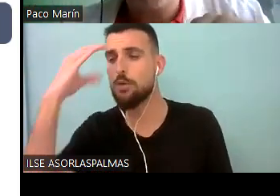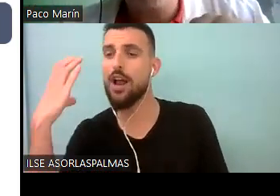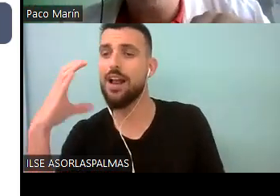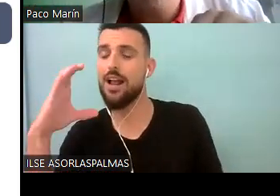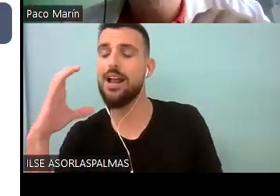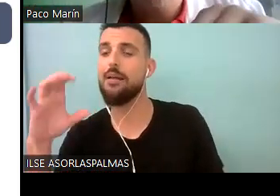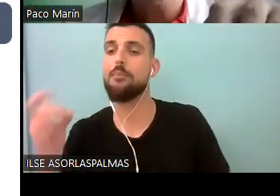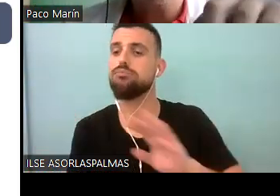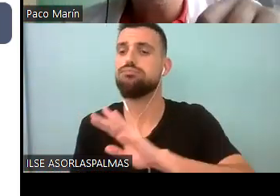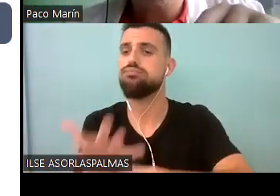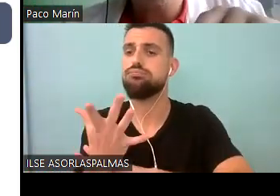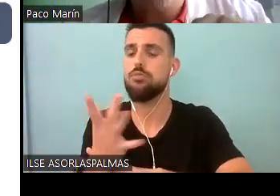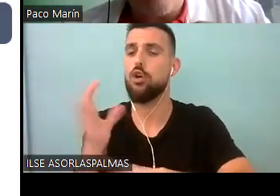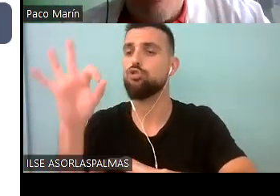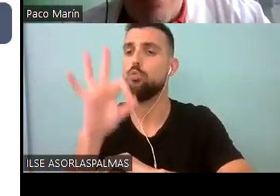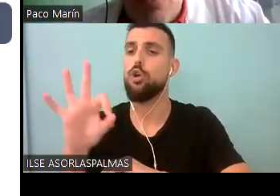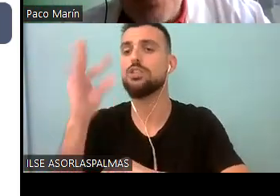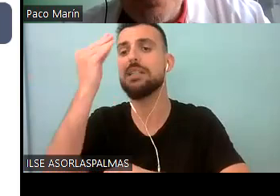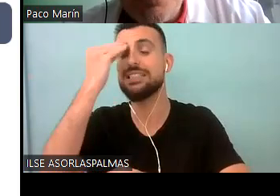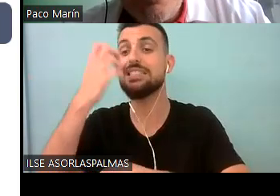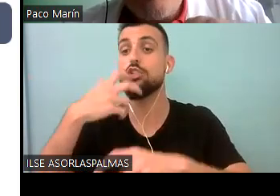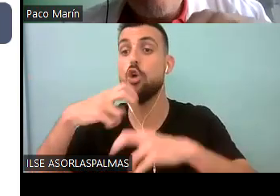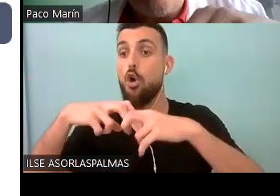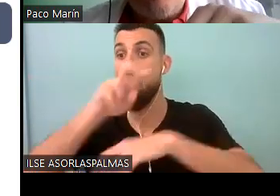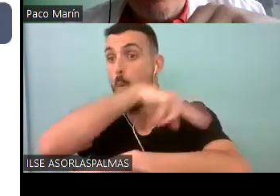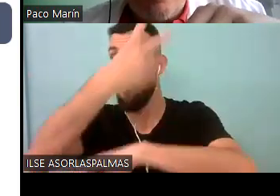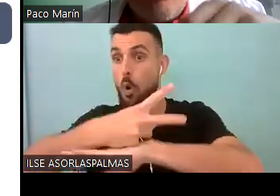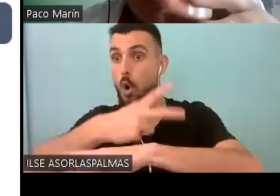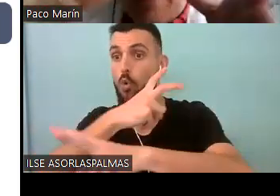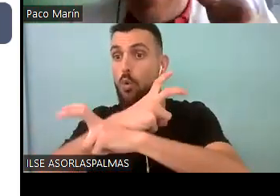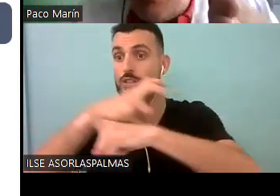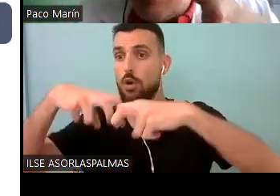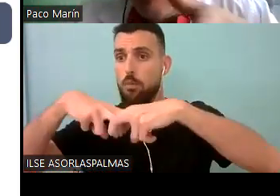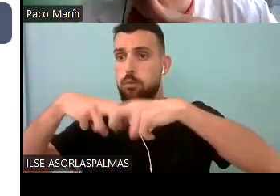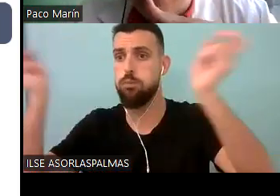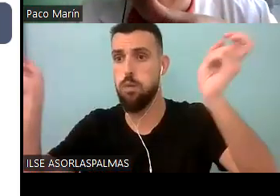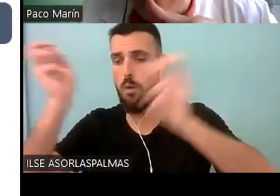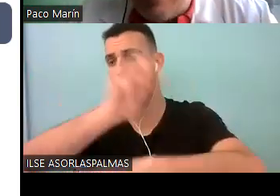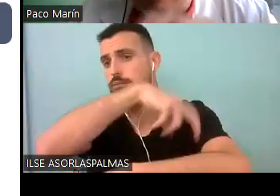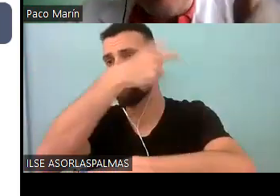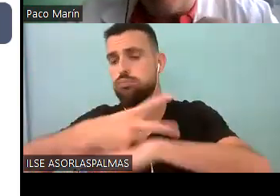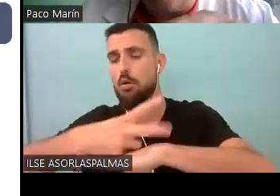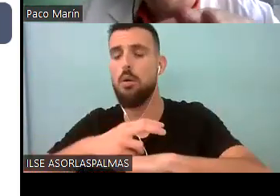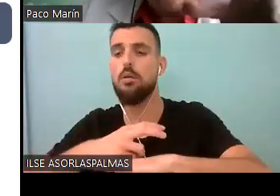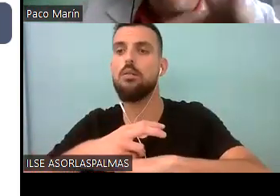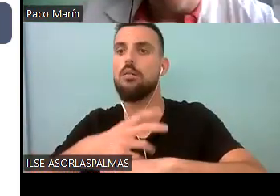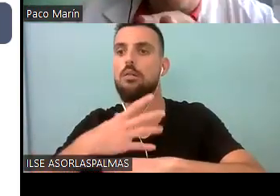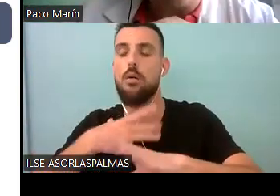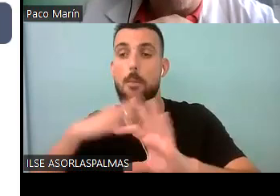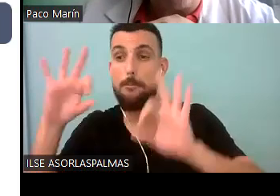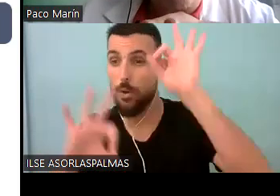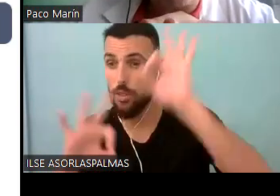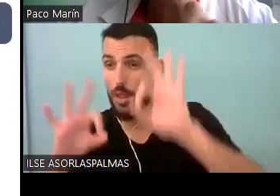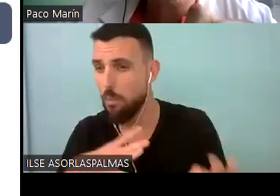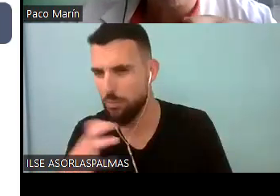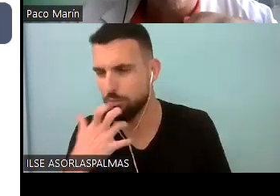Si yo me caigo, ¿qué probabilidad hay que me rompa un hueso ante una caída? O sea, diferentes personas